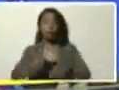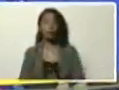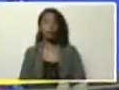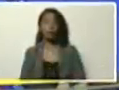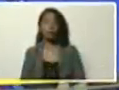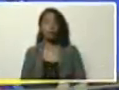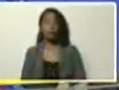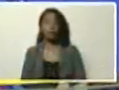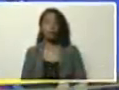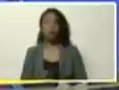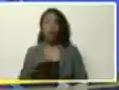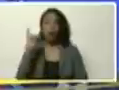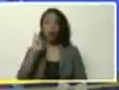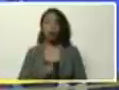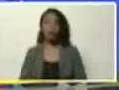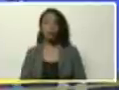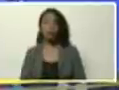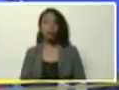Son